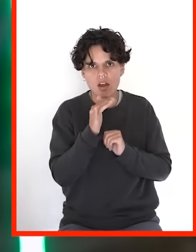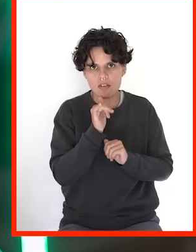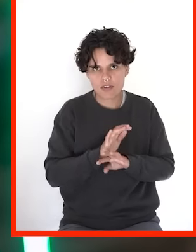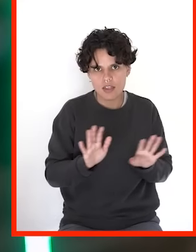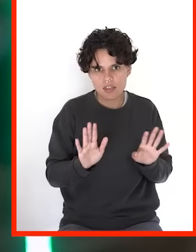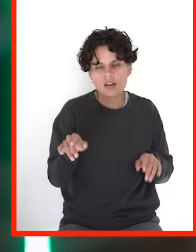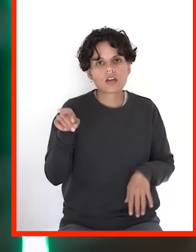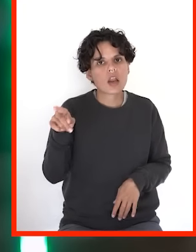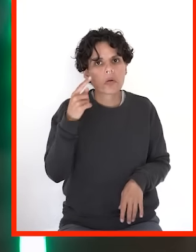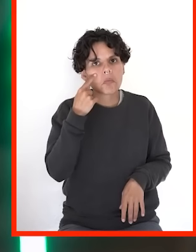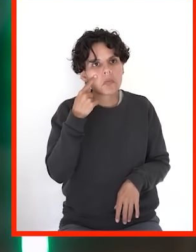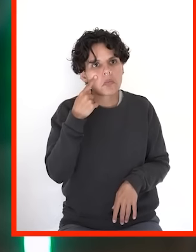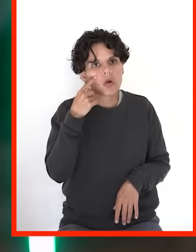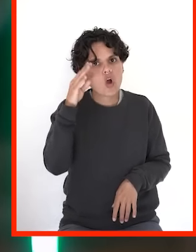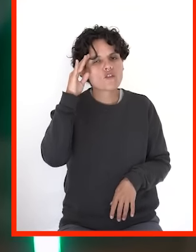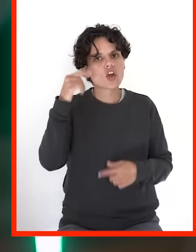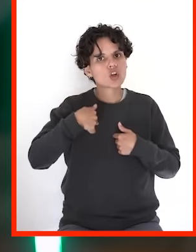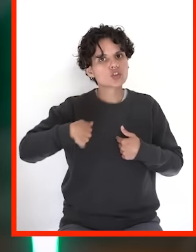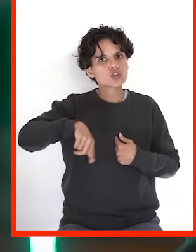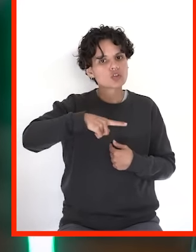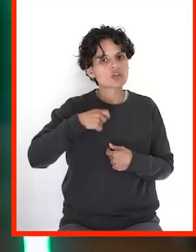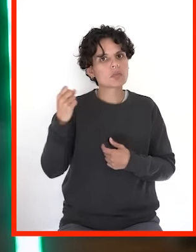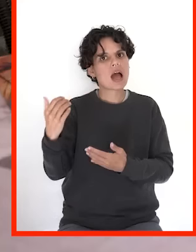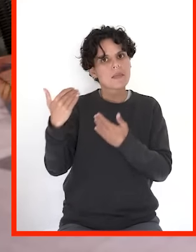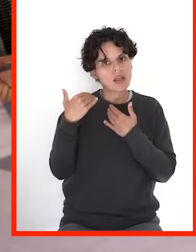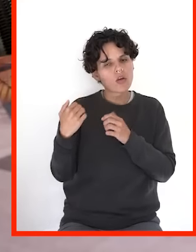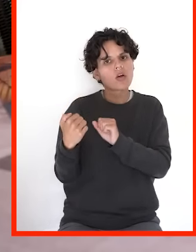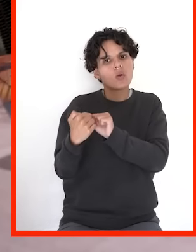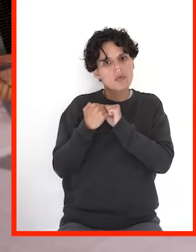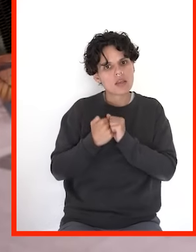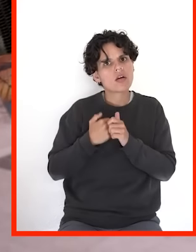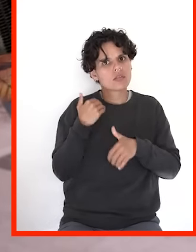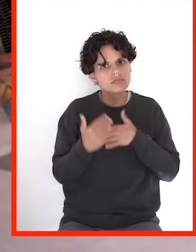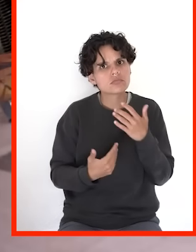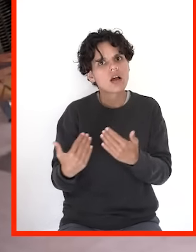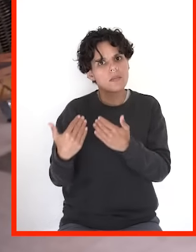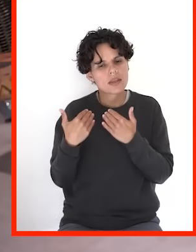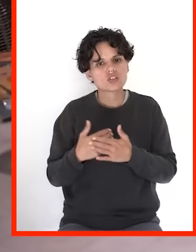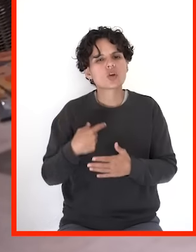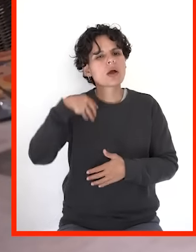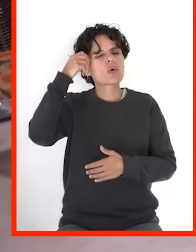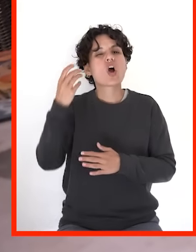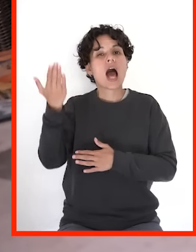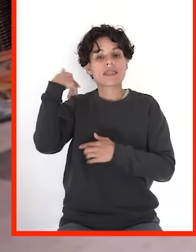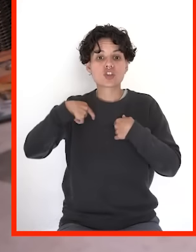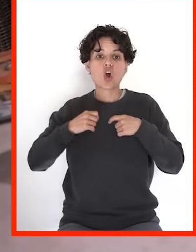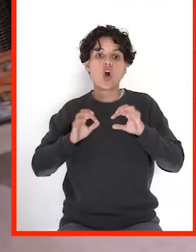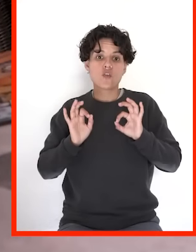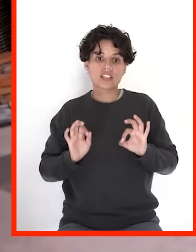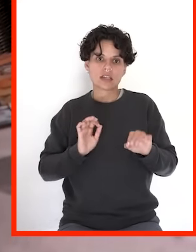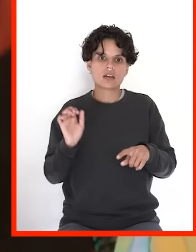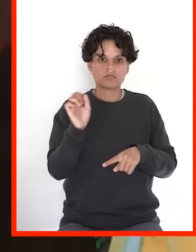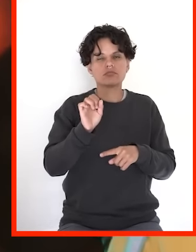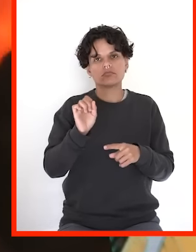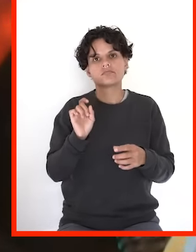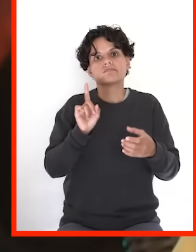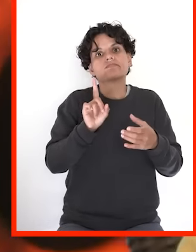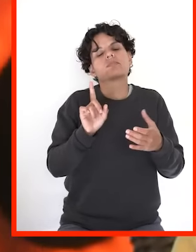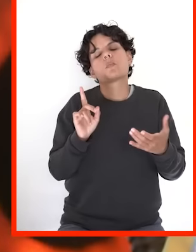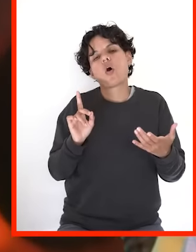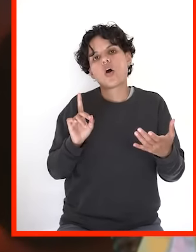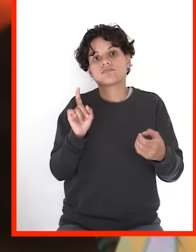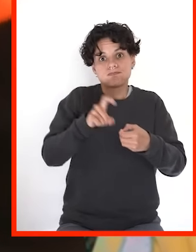nosotros, nos apañó, después nos siguió apañando. Yo me acuerdo que antes de que yo entrara, bueno, esto lo supe después, obviamente